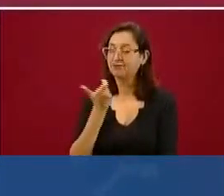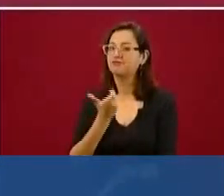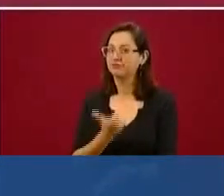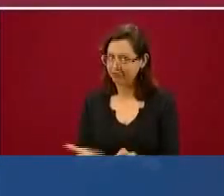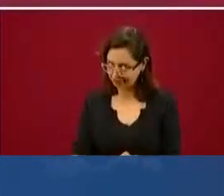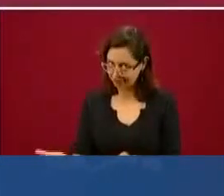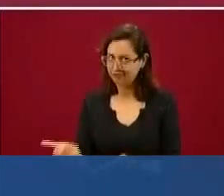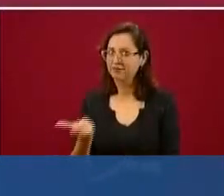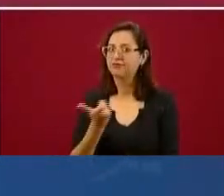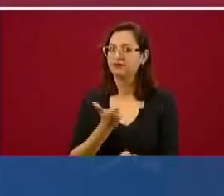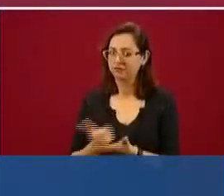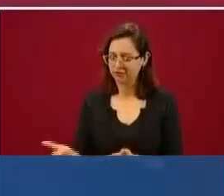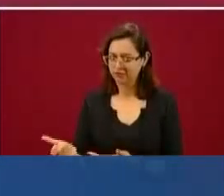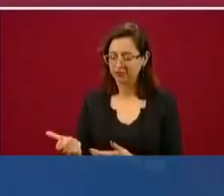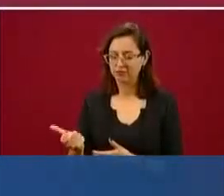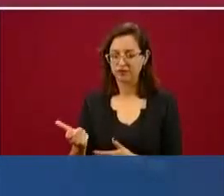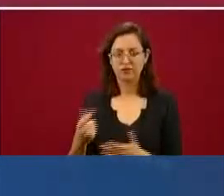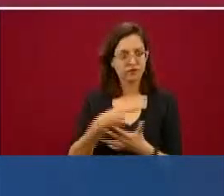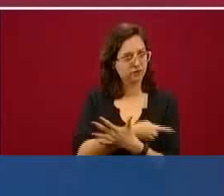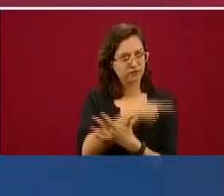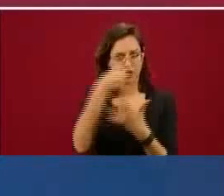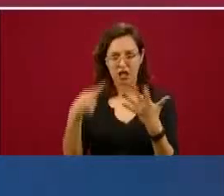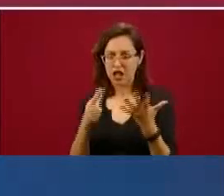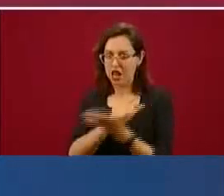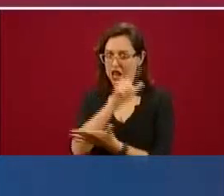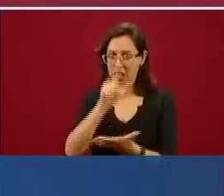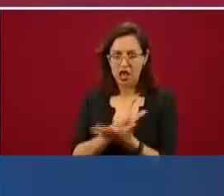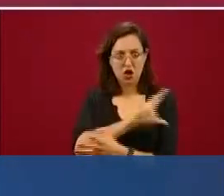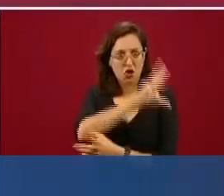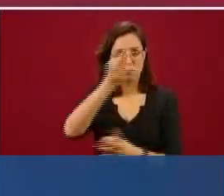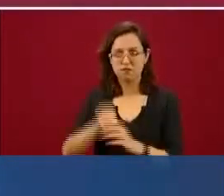parte del mundo. El mensaje que el presidente